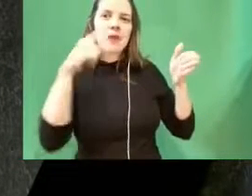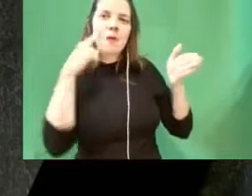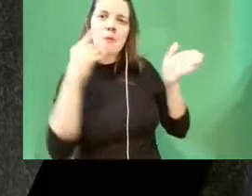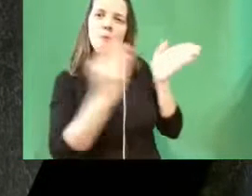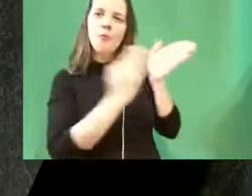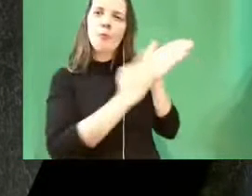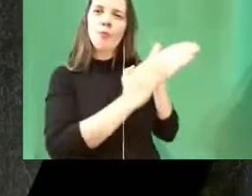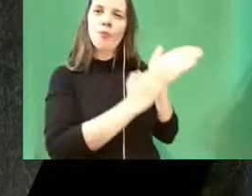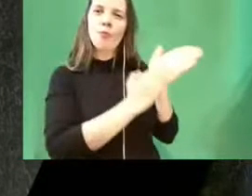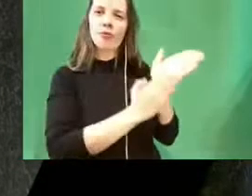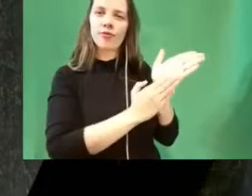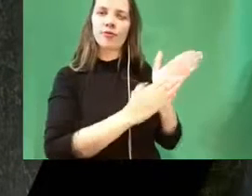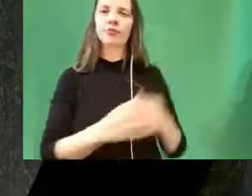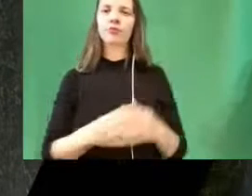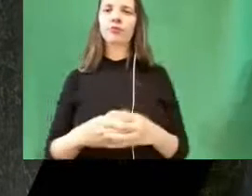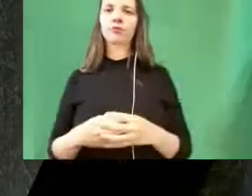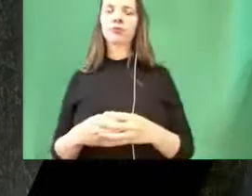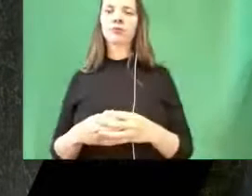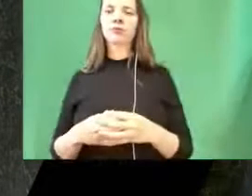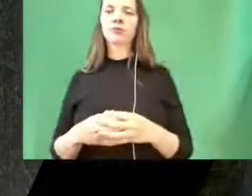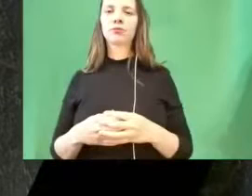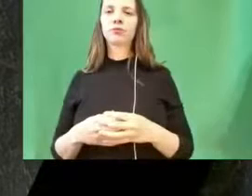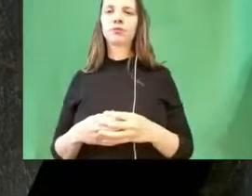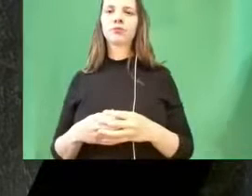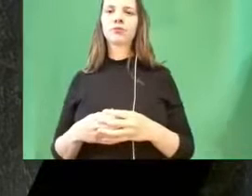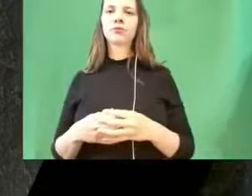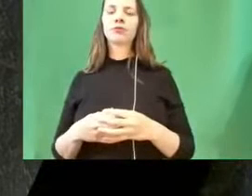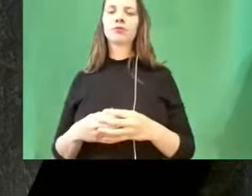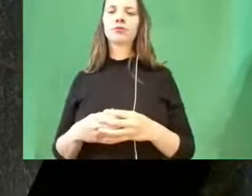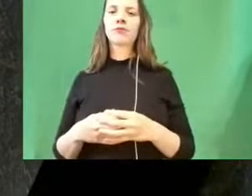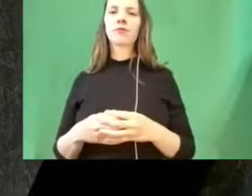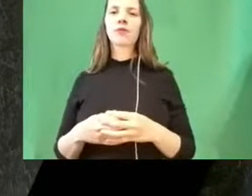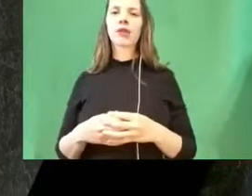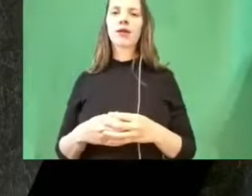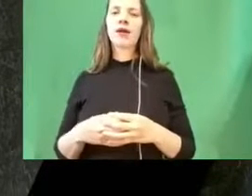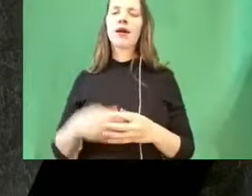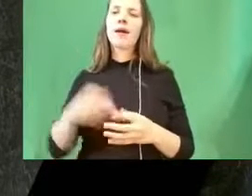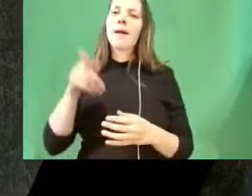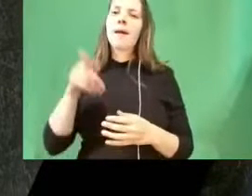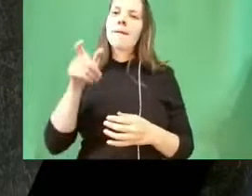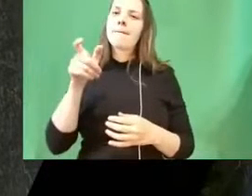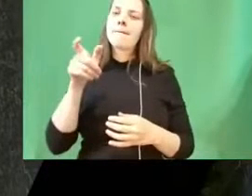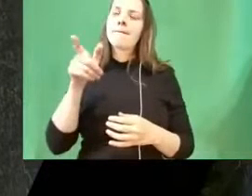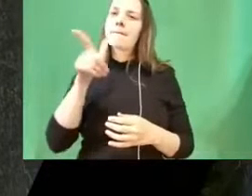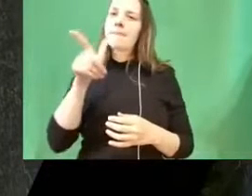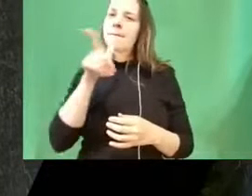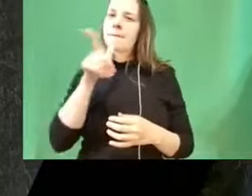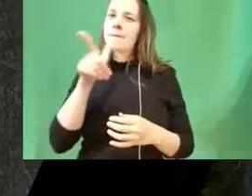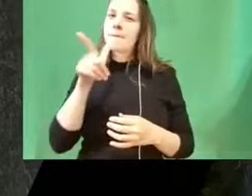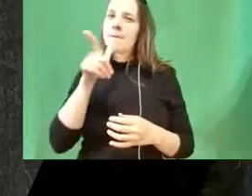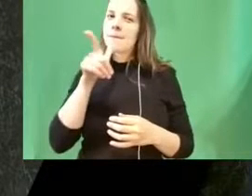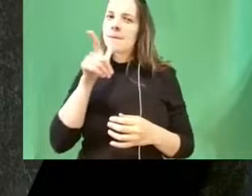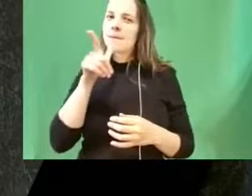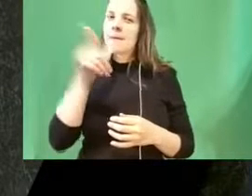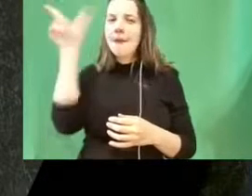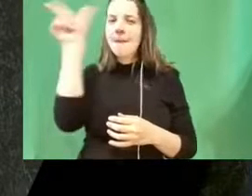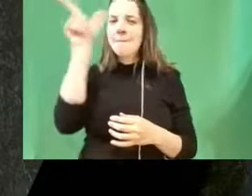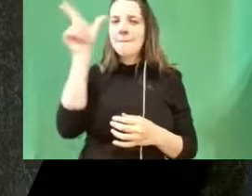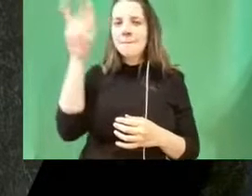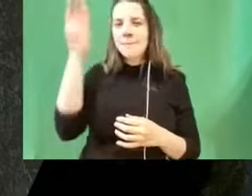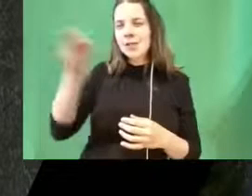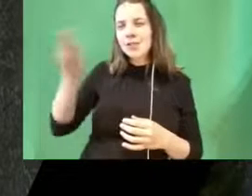No sé si alguno, Gustavo, le pueden escribir que parece que Colombia no podía entrar. Salió y entró varias veces. Ahora voy a